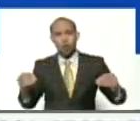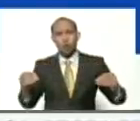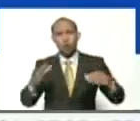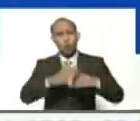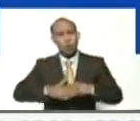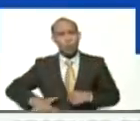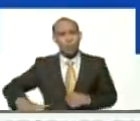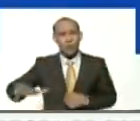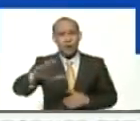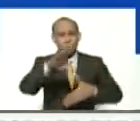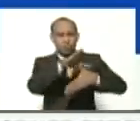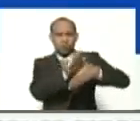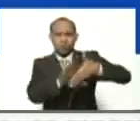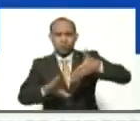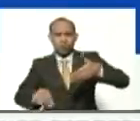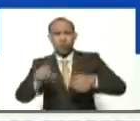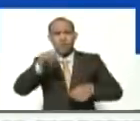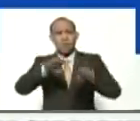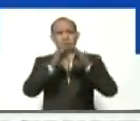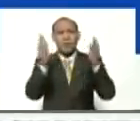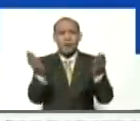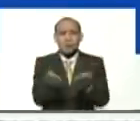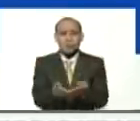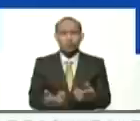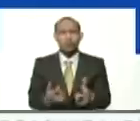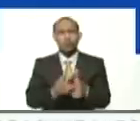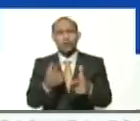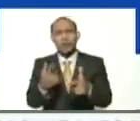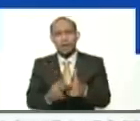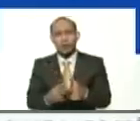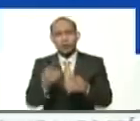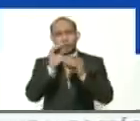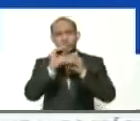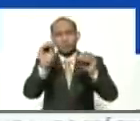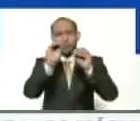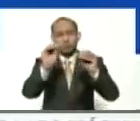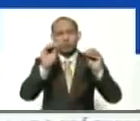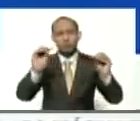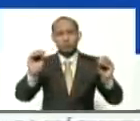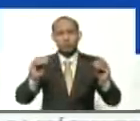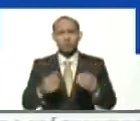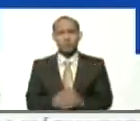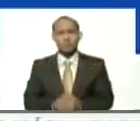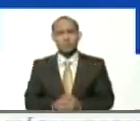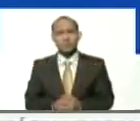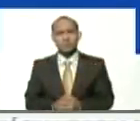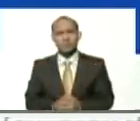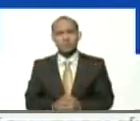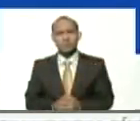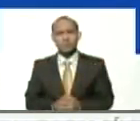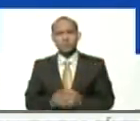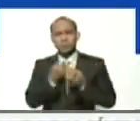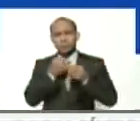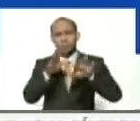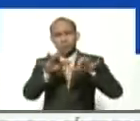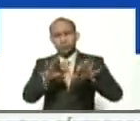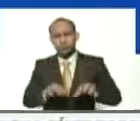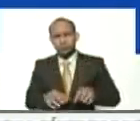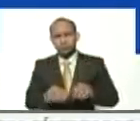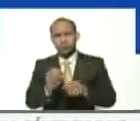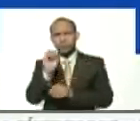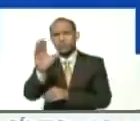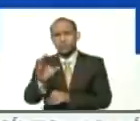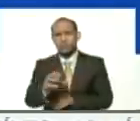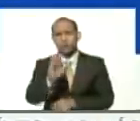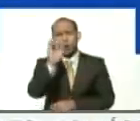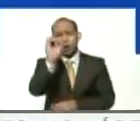está afectando al mundo así que hemos hecho un llamado un llamado de bueno oficio y de intermediación a